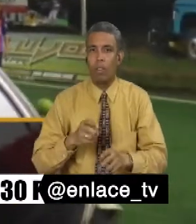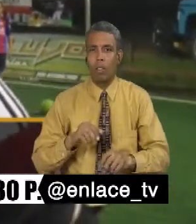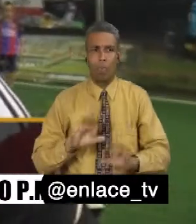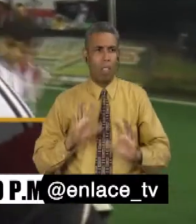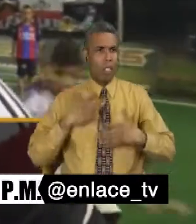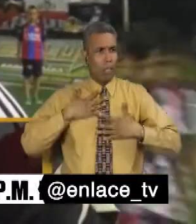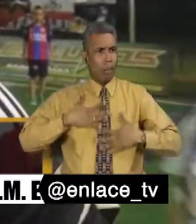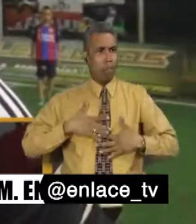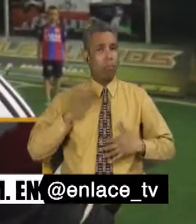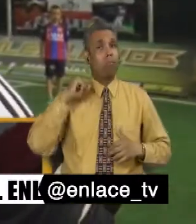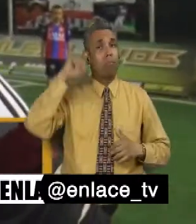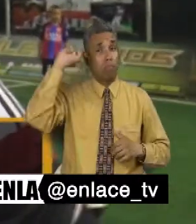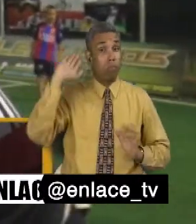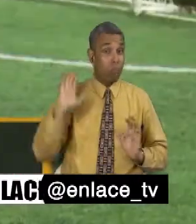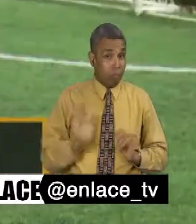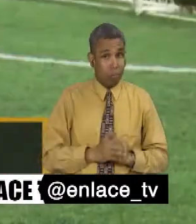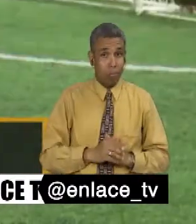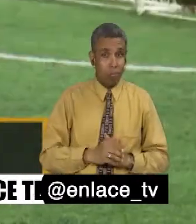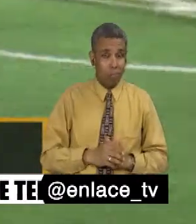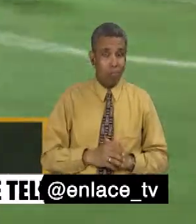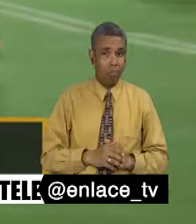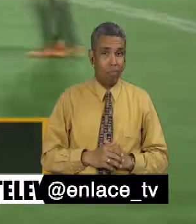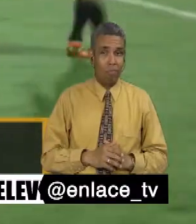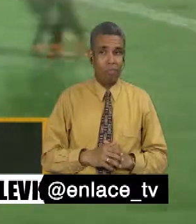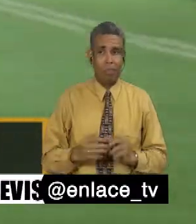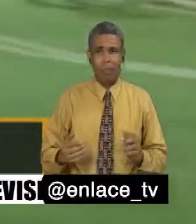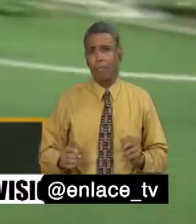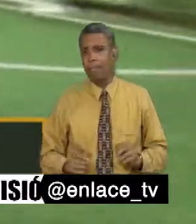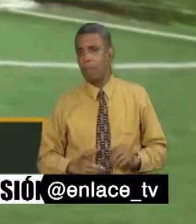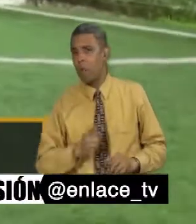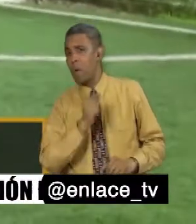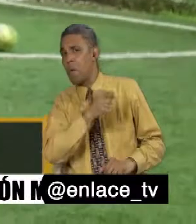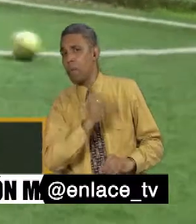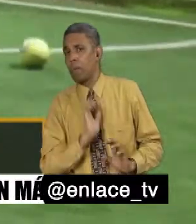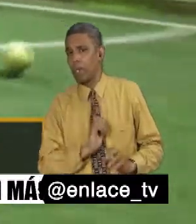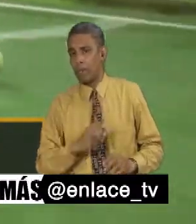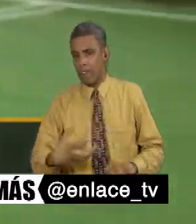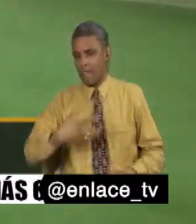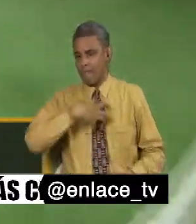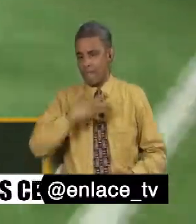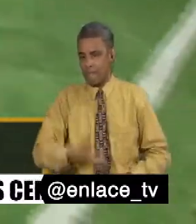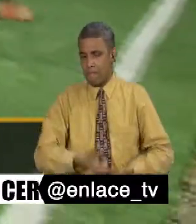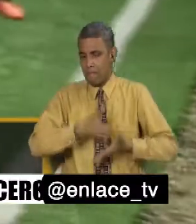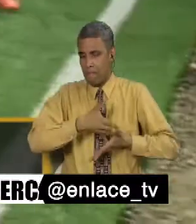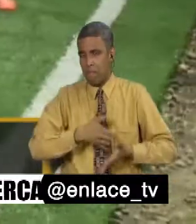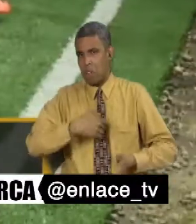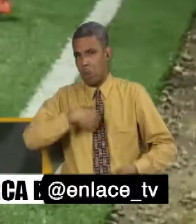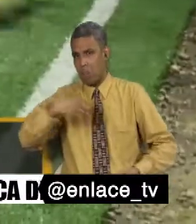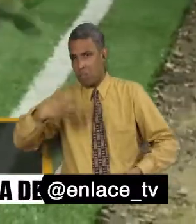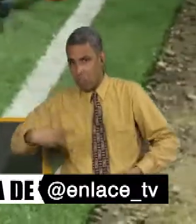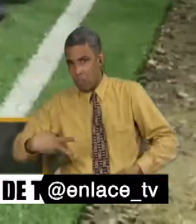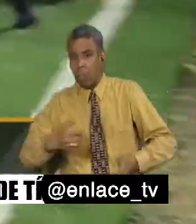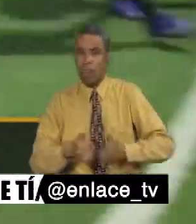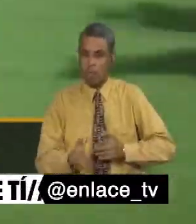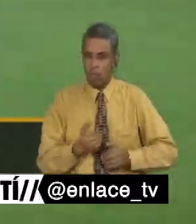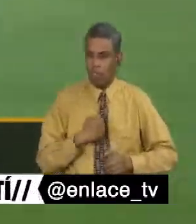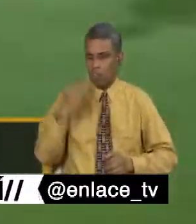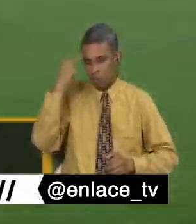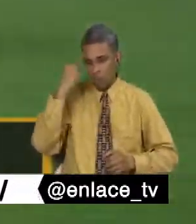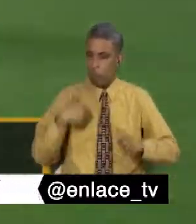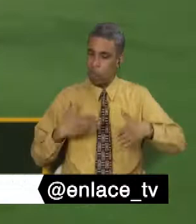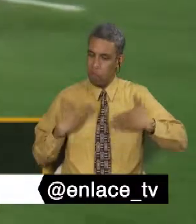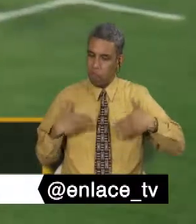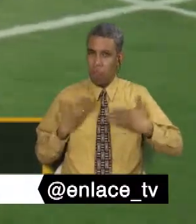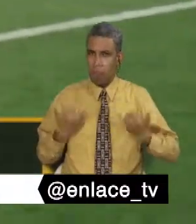el partido estuvo muy bueno, hay un campeón, un subcampeón, pero En el momento todos nos sentimos campeones. Excelente partido,